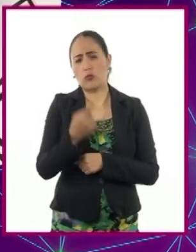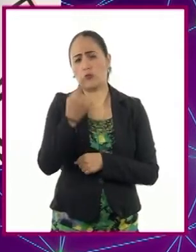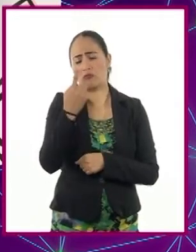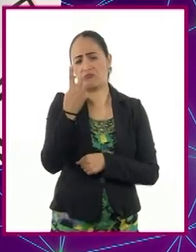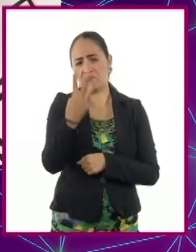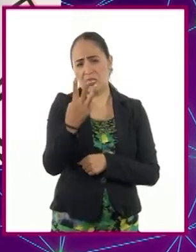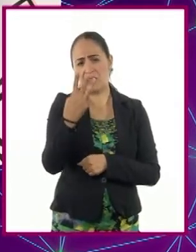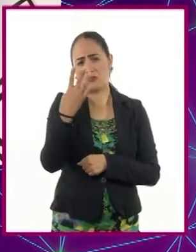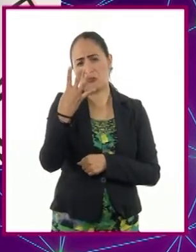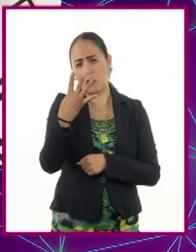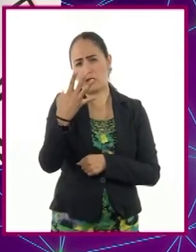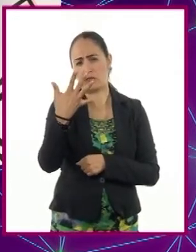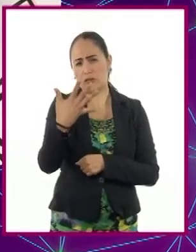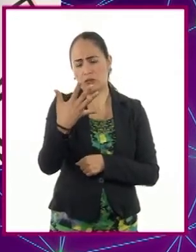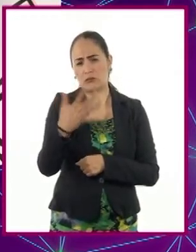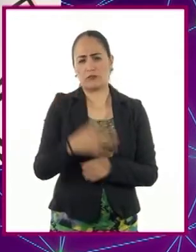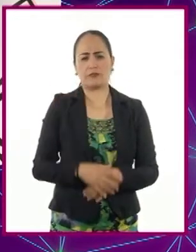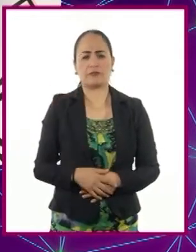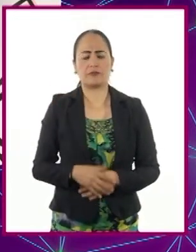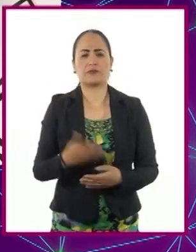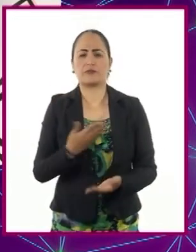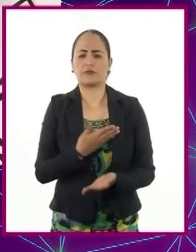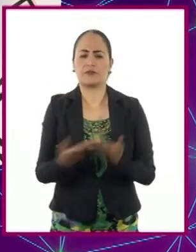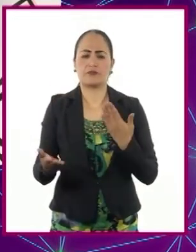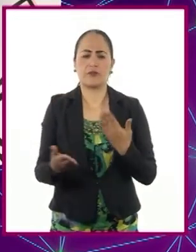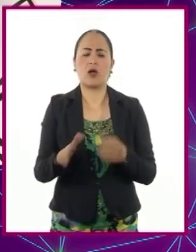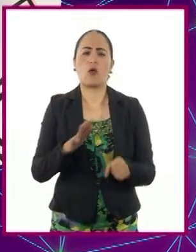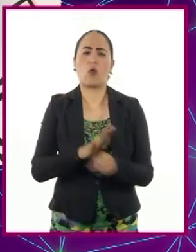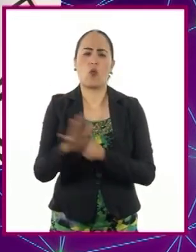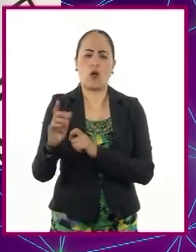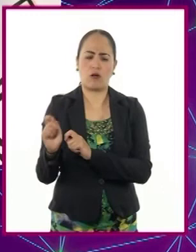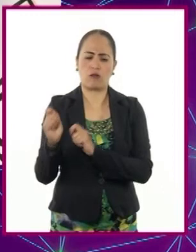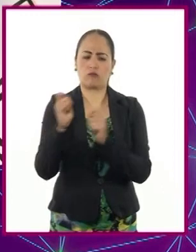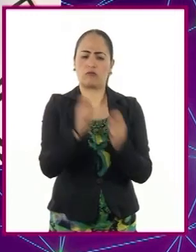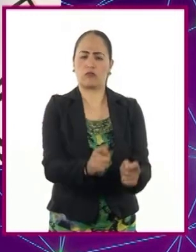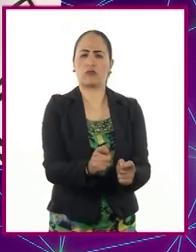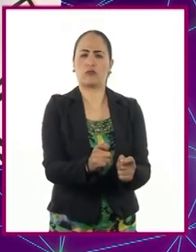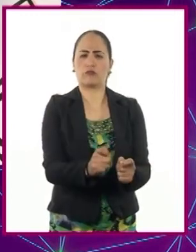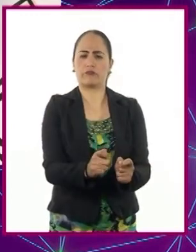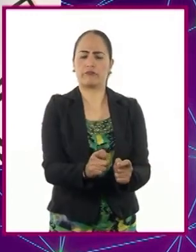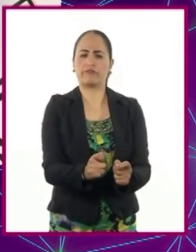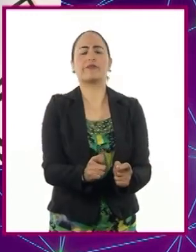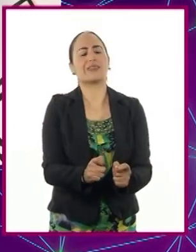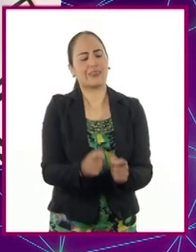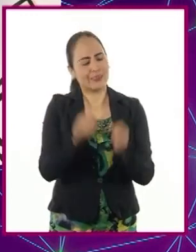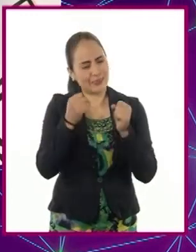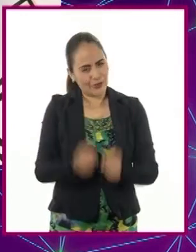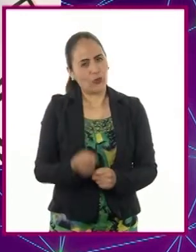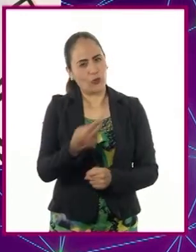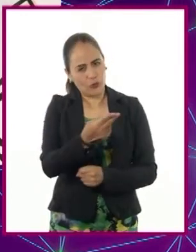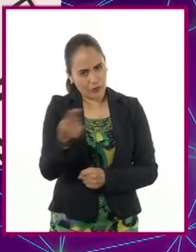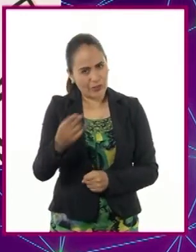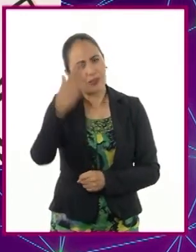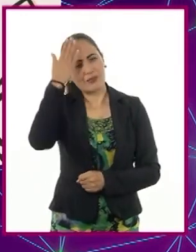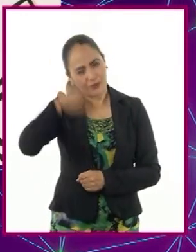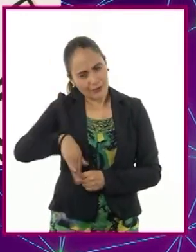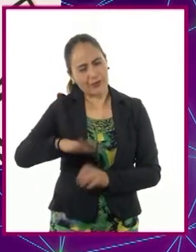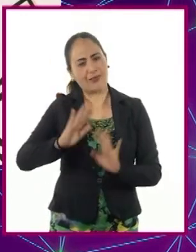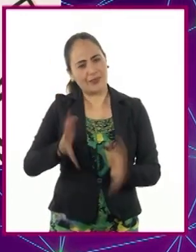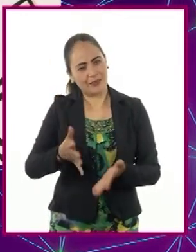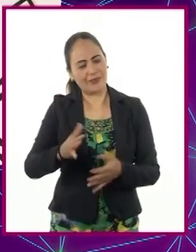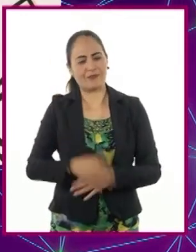4 y 5. En este caso, ¿qué número le vamos a asignar? Seguro en su casa ya lo sabe.